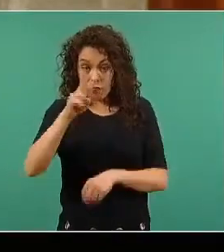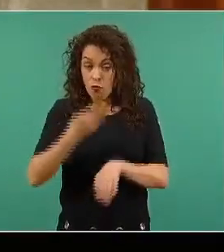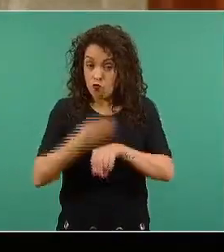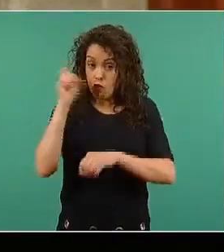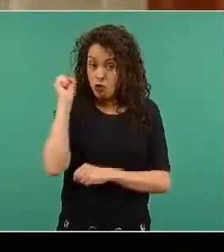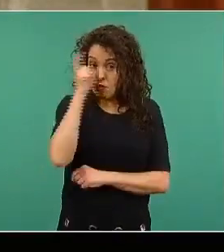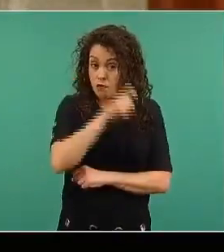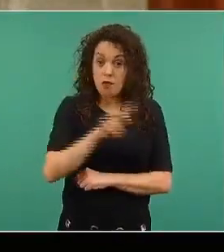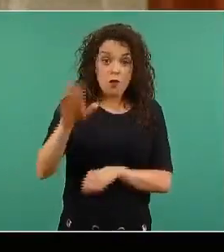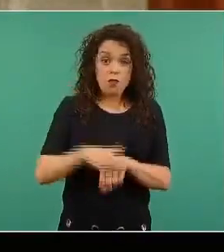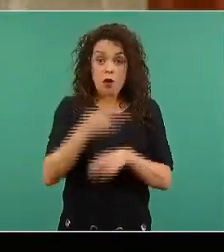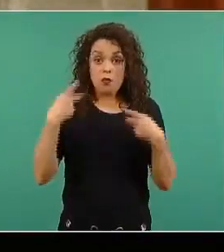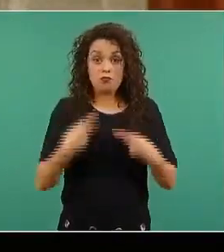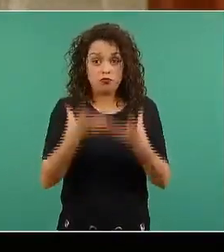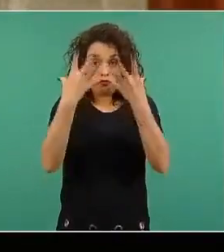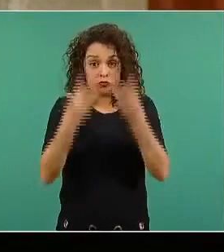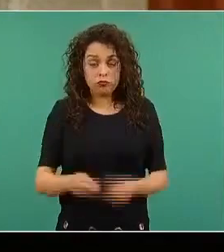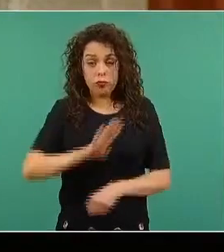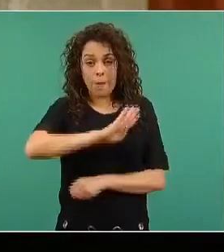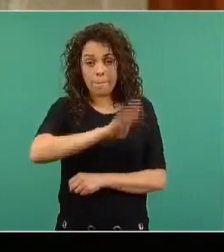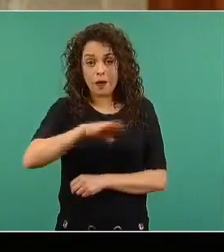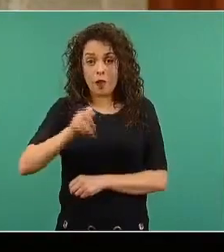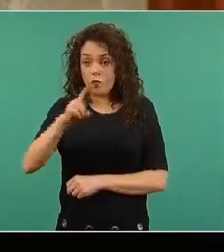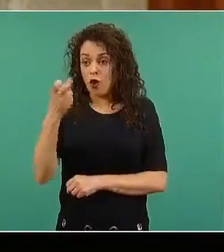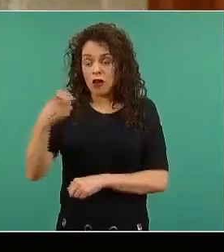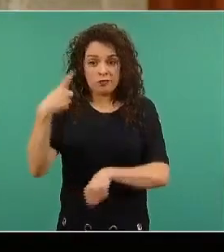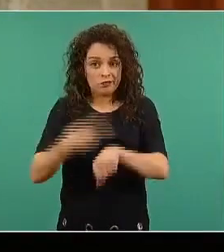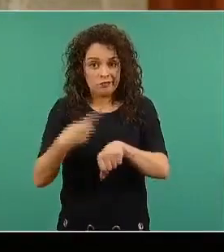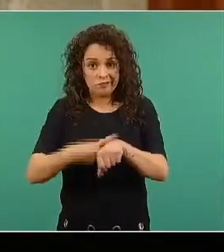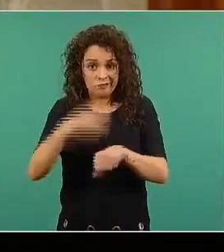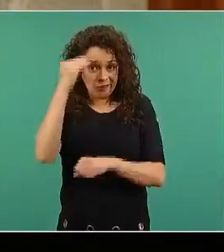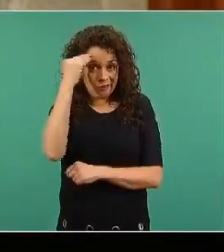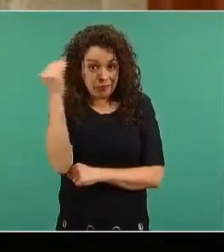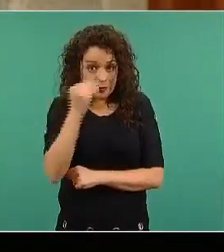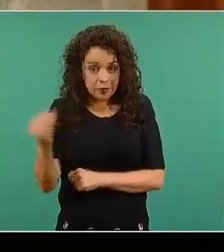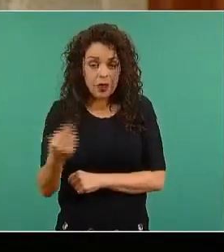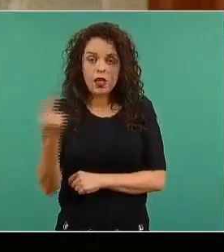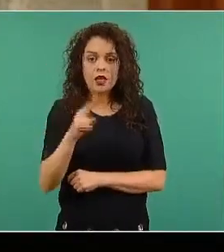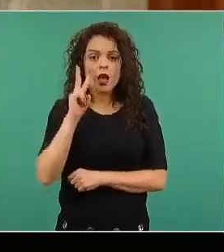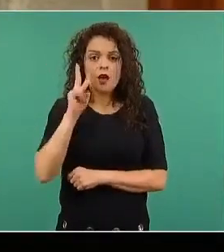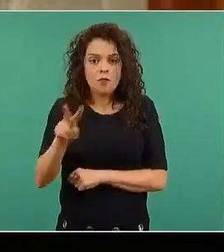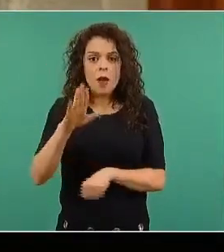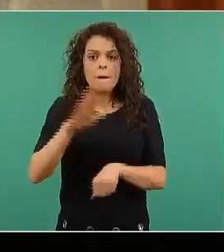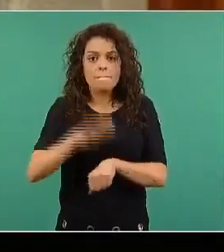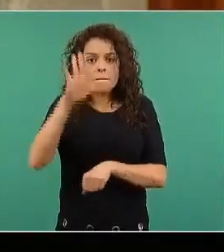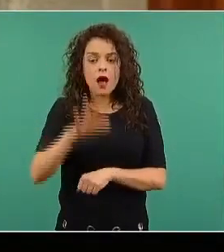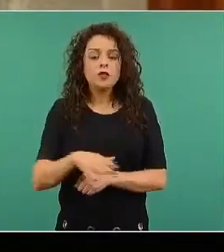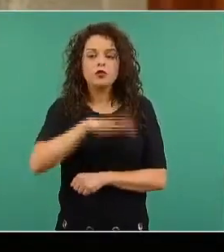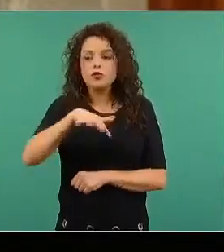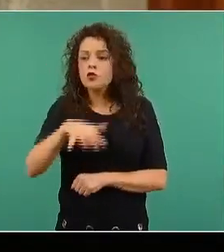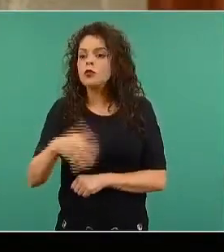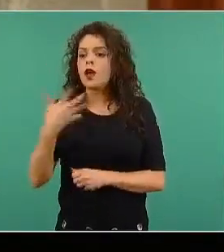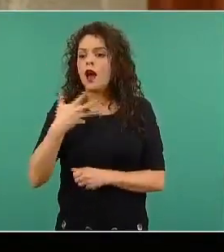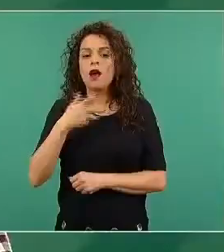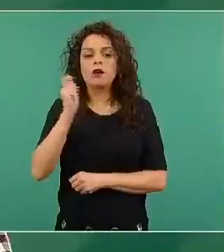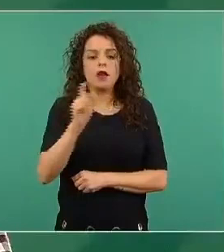al perder tantas vidas a causa de esta terrible enfermedad, debemos buscar una mayor disponibilidad de dosis para